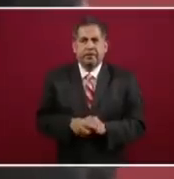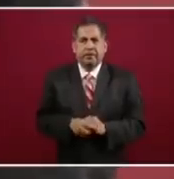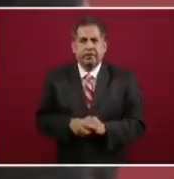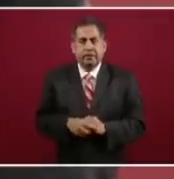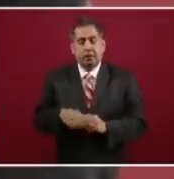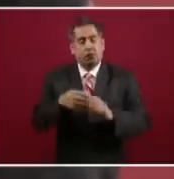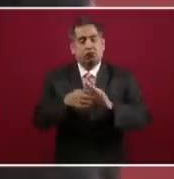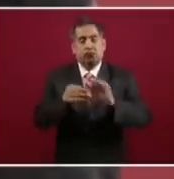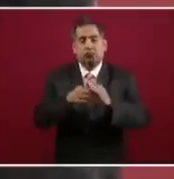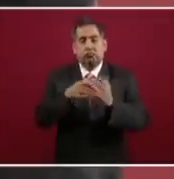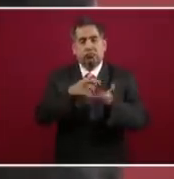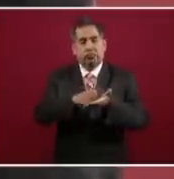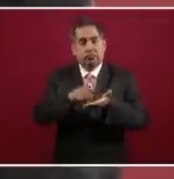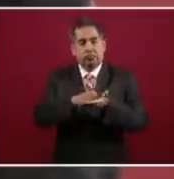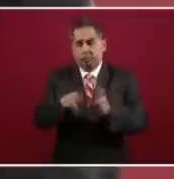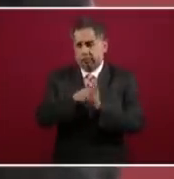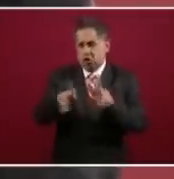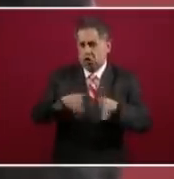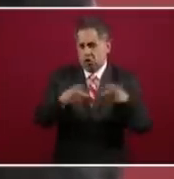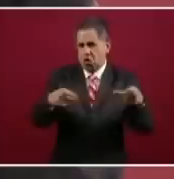en un periódico